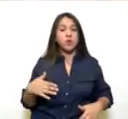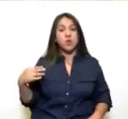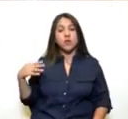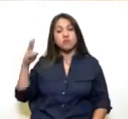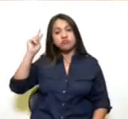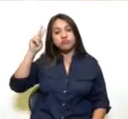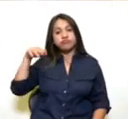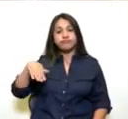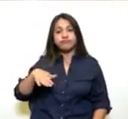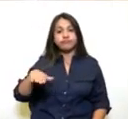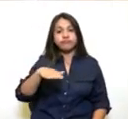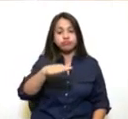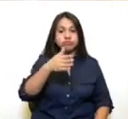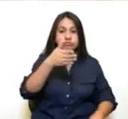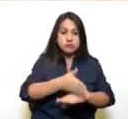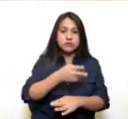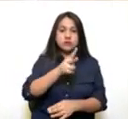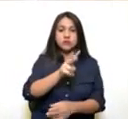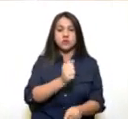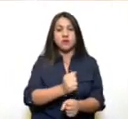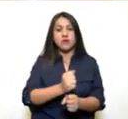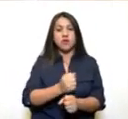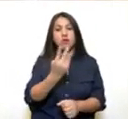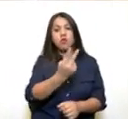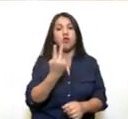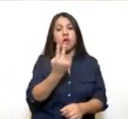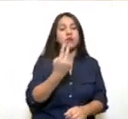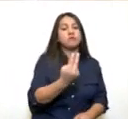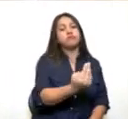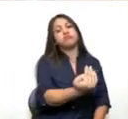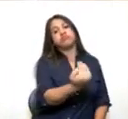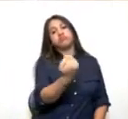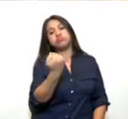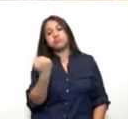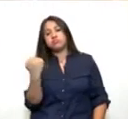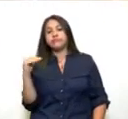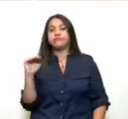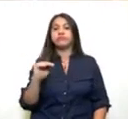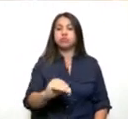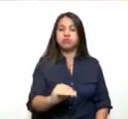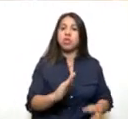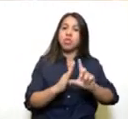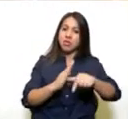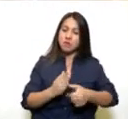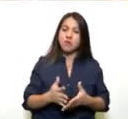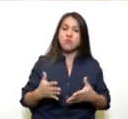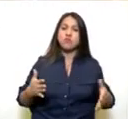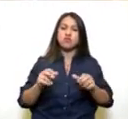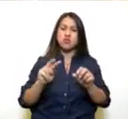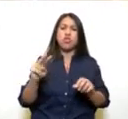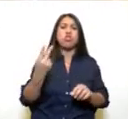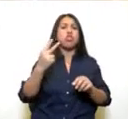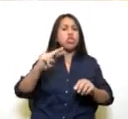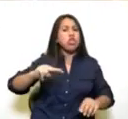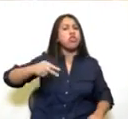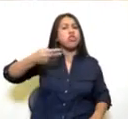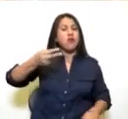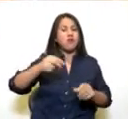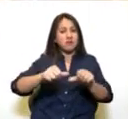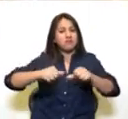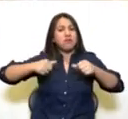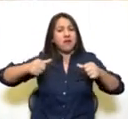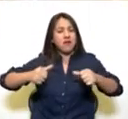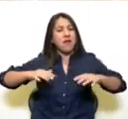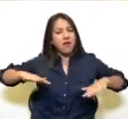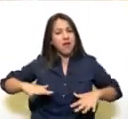santiago para llegar a su puesto de trabajo creo que tienen el doble de esfuerzo para